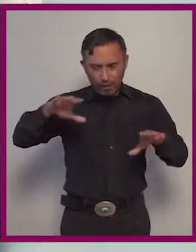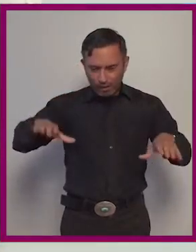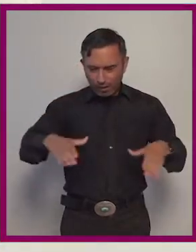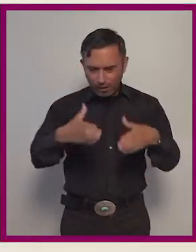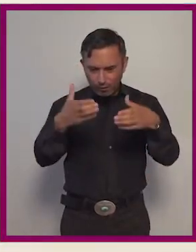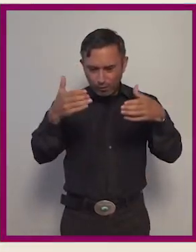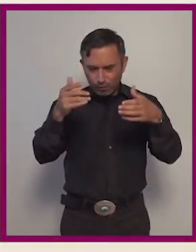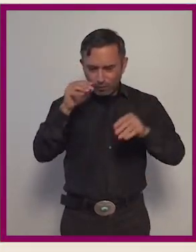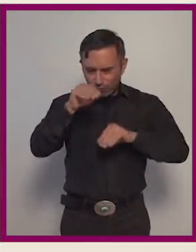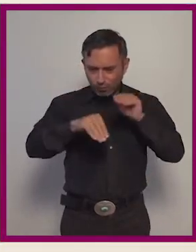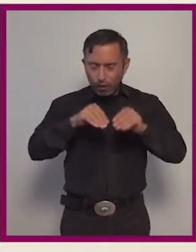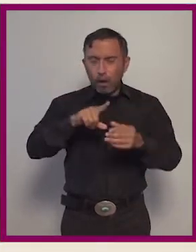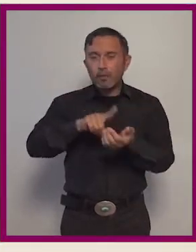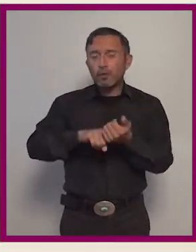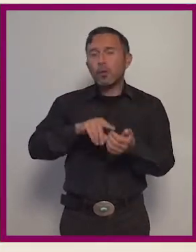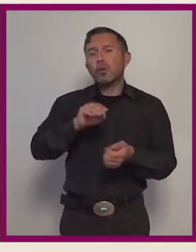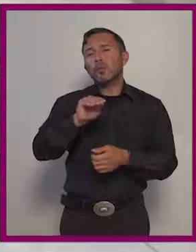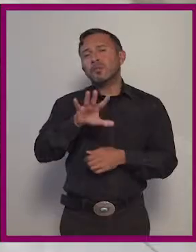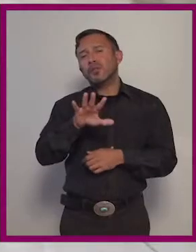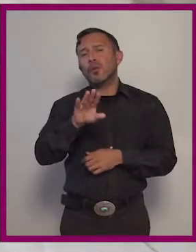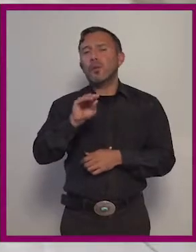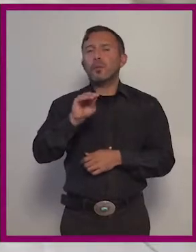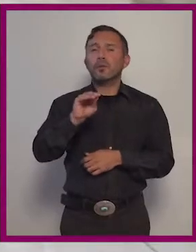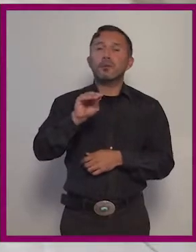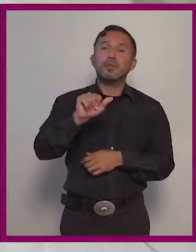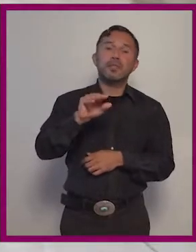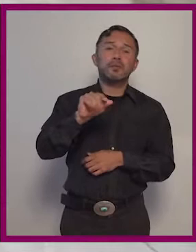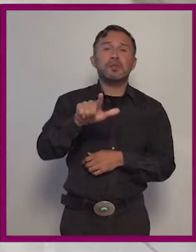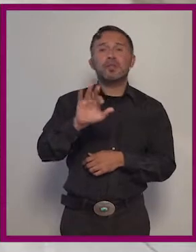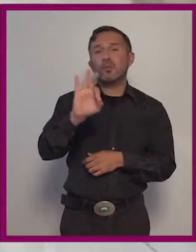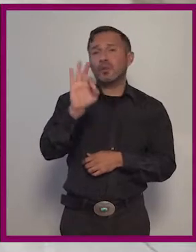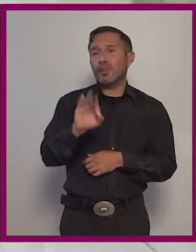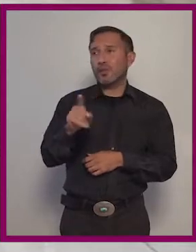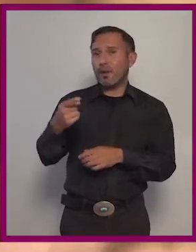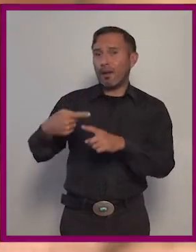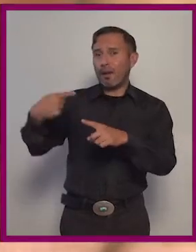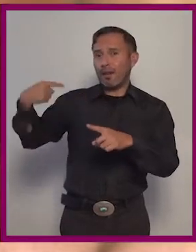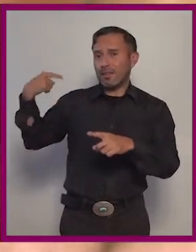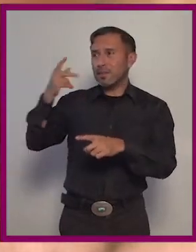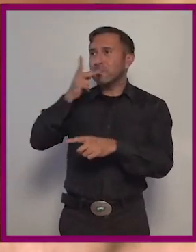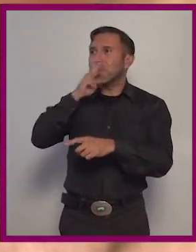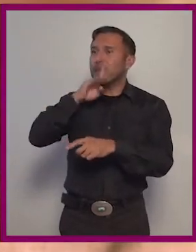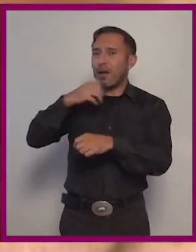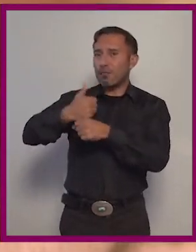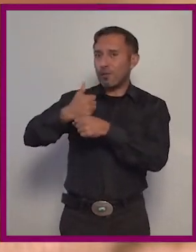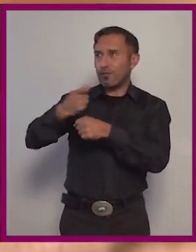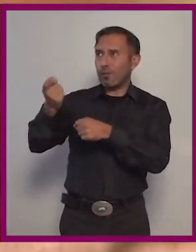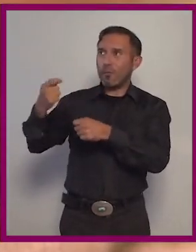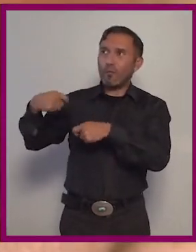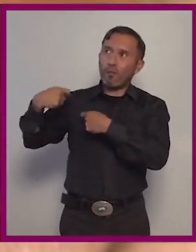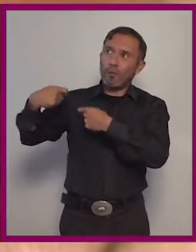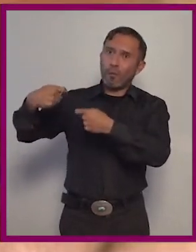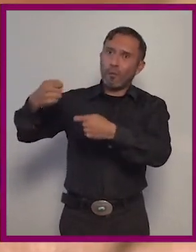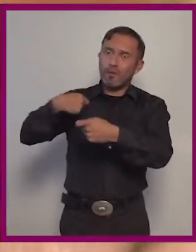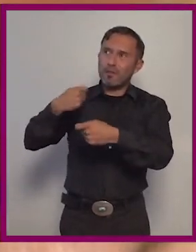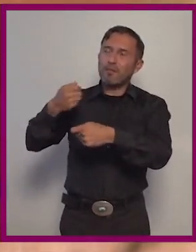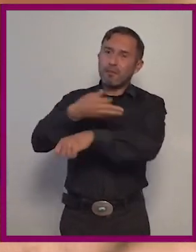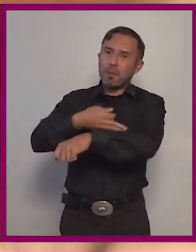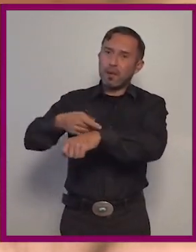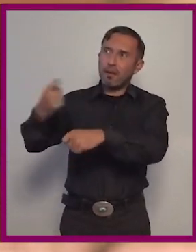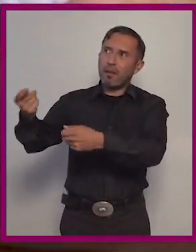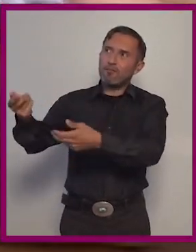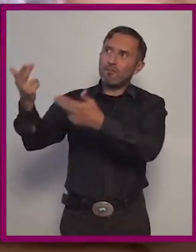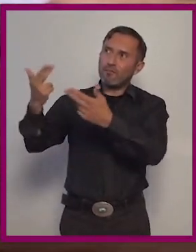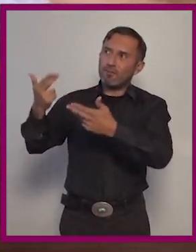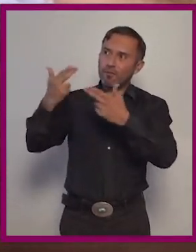en un 95, 96 o 97% de conocimiento milenario transmitido por su